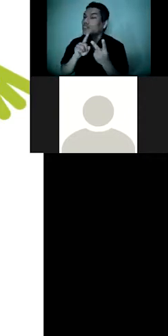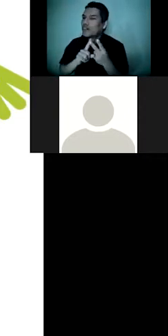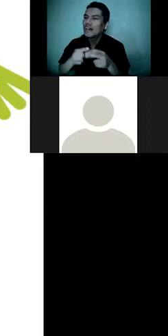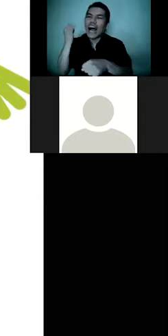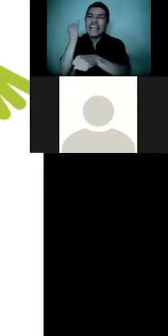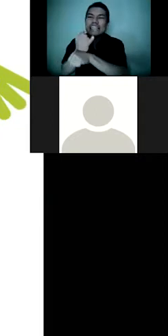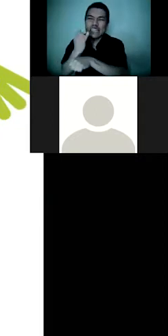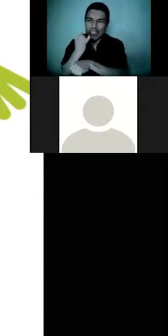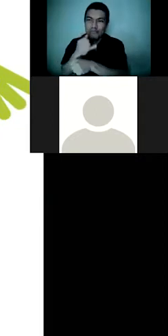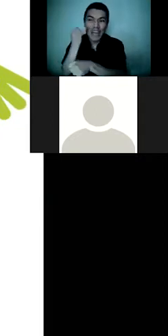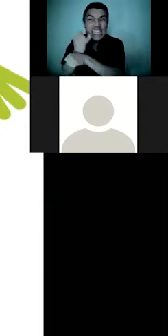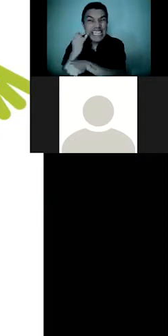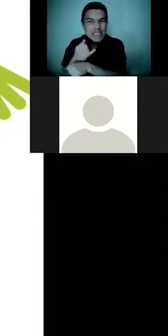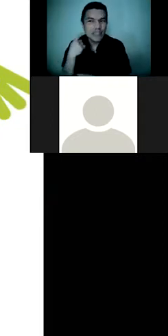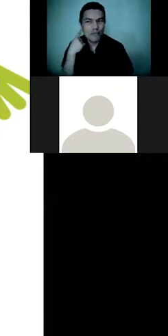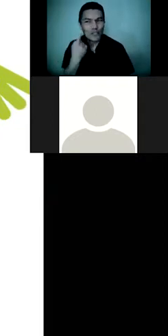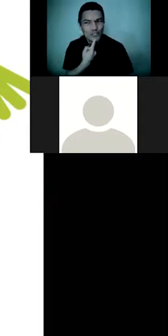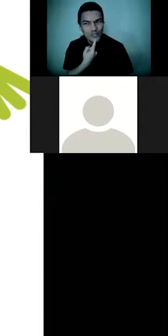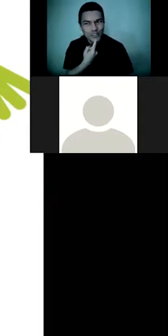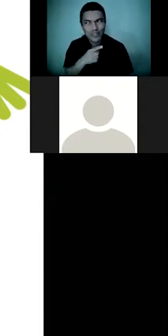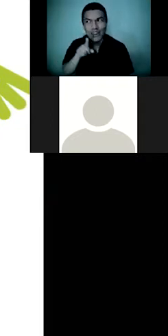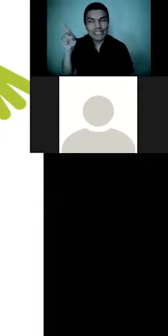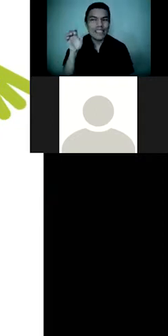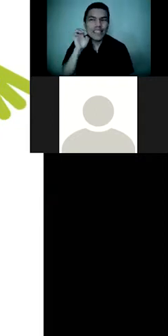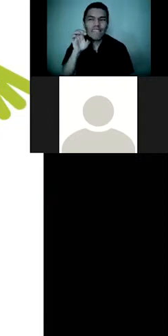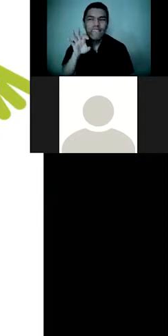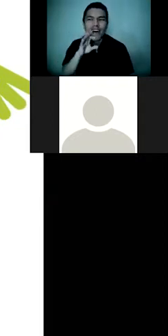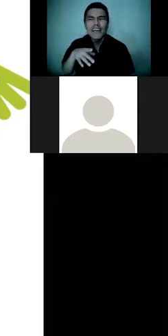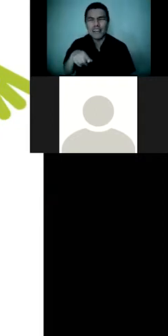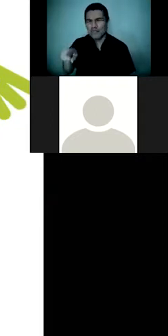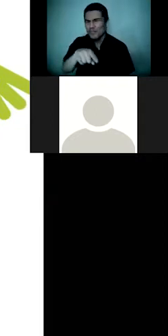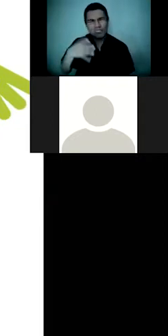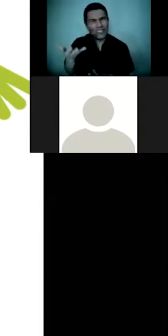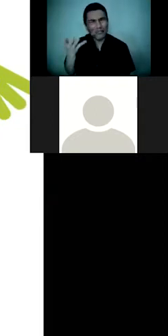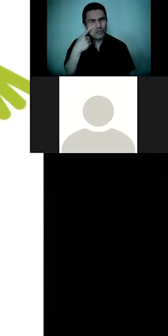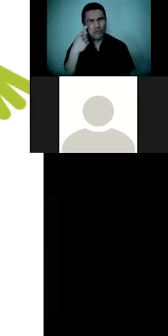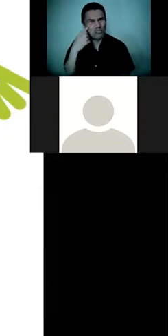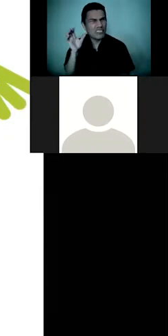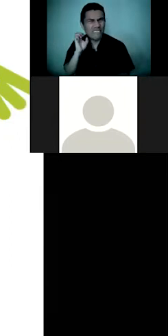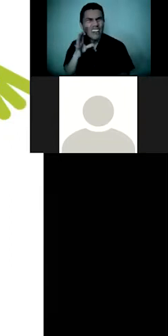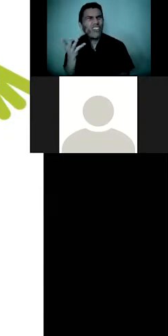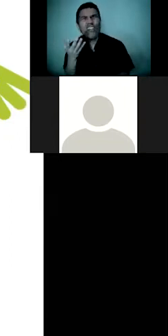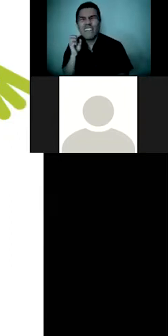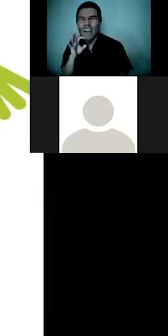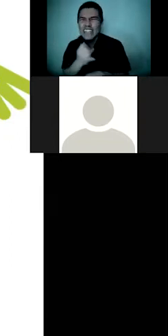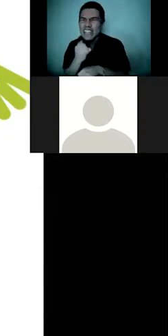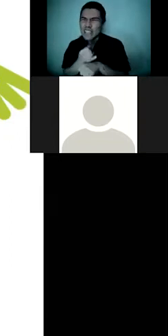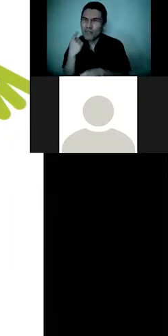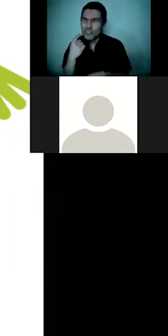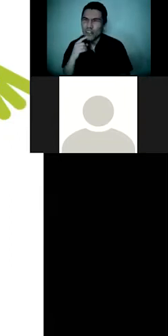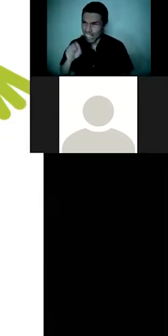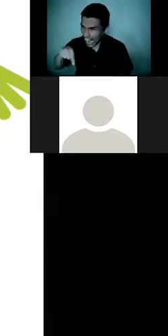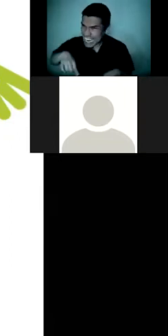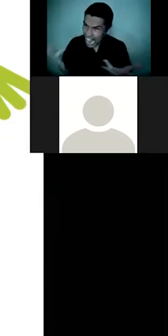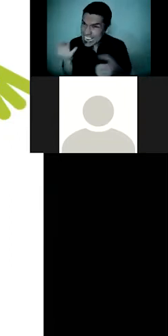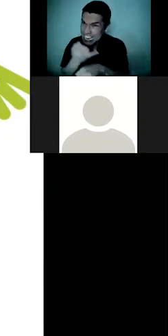familia, y en la iglesia, porque esa iglesia era para sordos, hay FATA, allá en El Salvador. ¿Y dónde